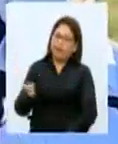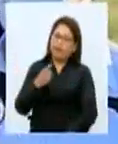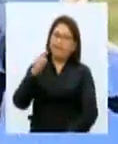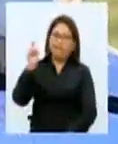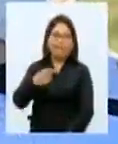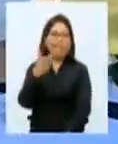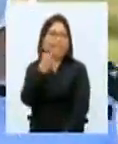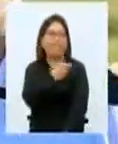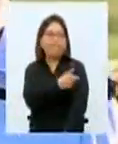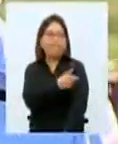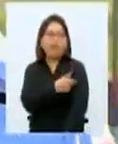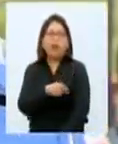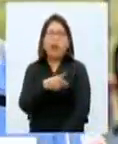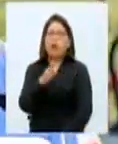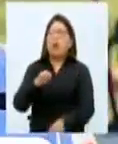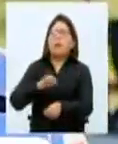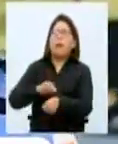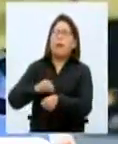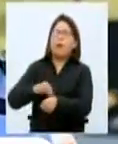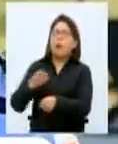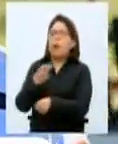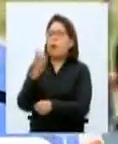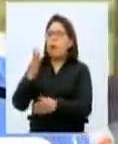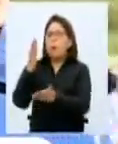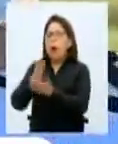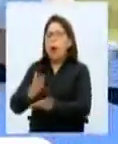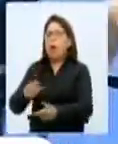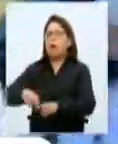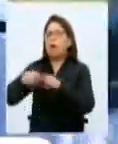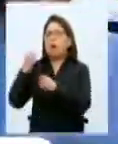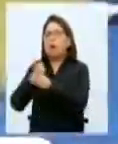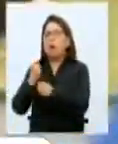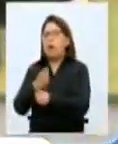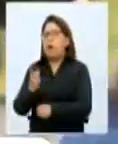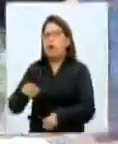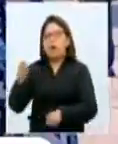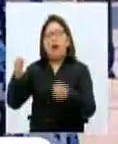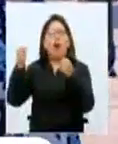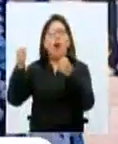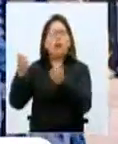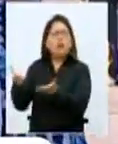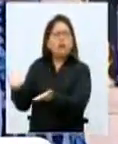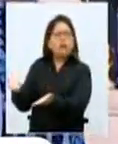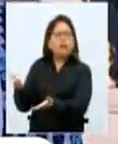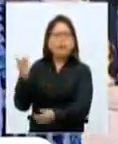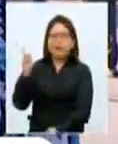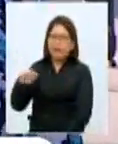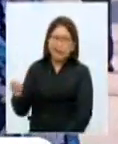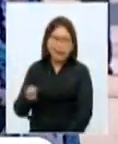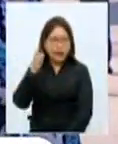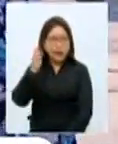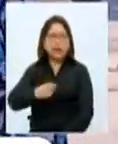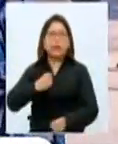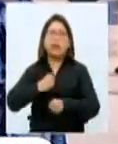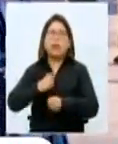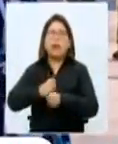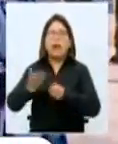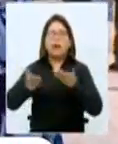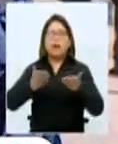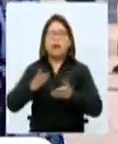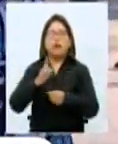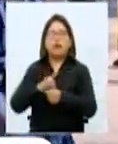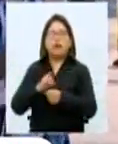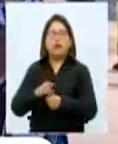todos los médicos, en lugar de hacer huelgas, que se pongan a vacunar a la gente, porque ya están las vacunas, el pueblo está esperando sus servicios.